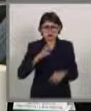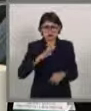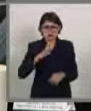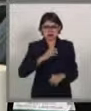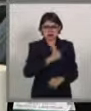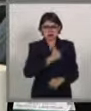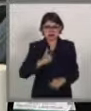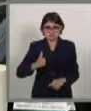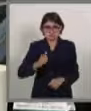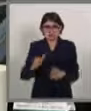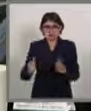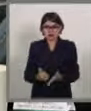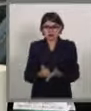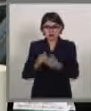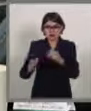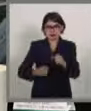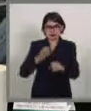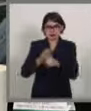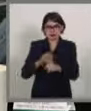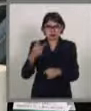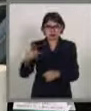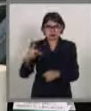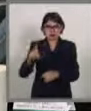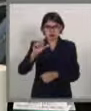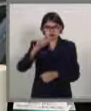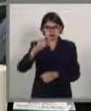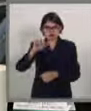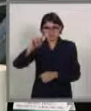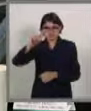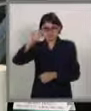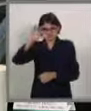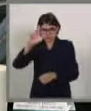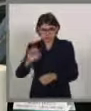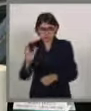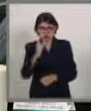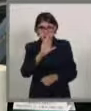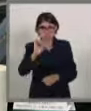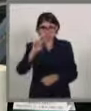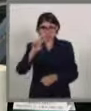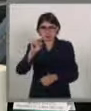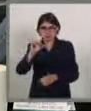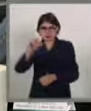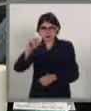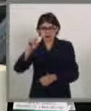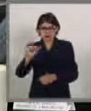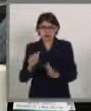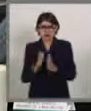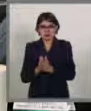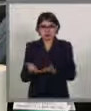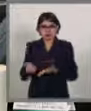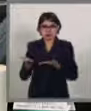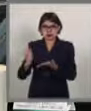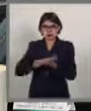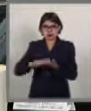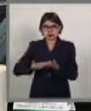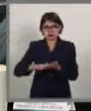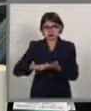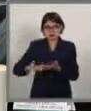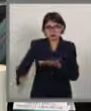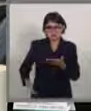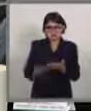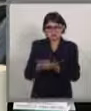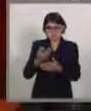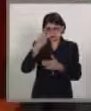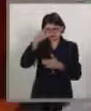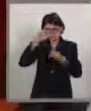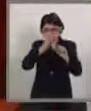encabezado por héctor armando acabada alvidres solicitó la secretaria de lectura resolutivo de la proposición con punto de acuerdo